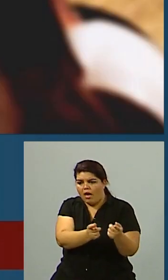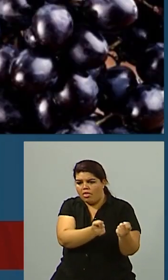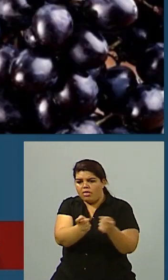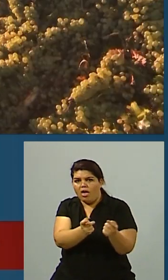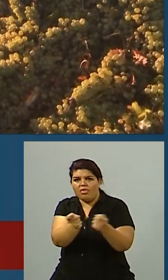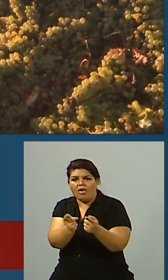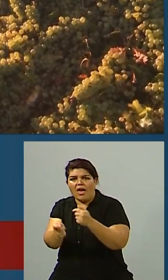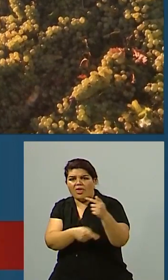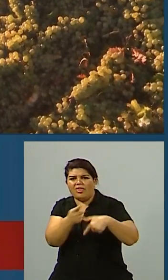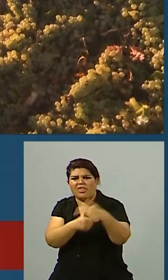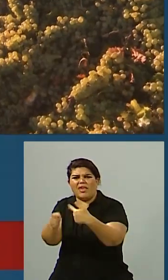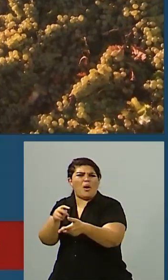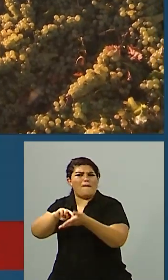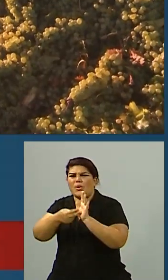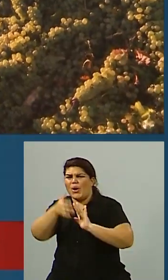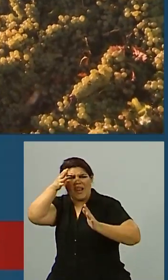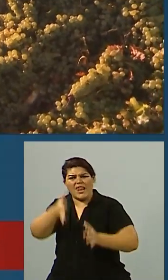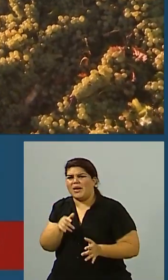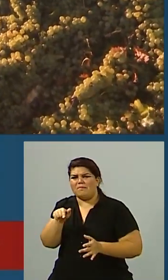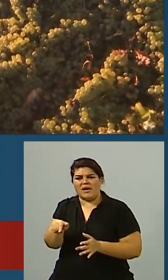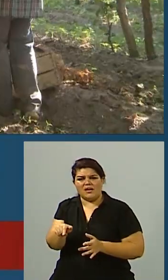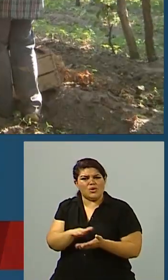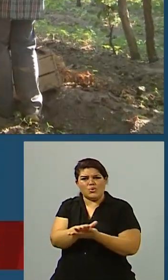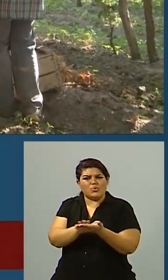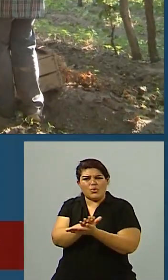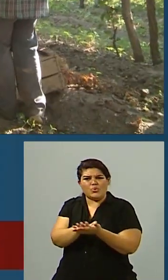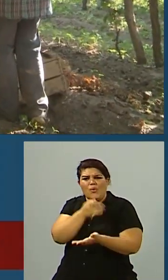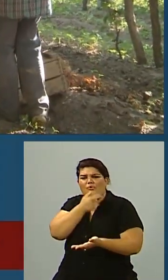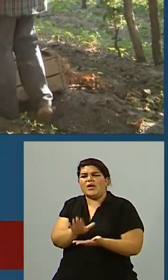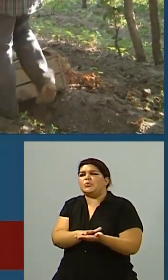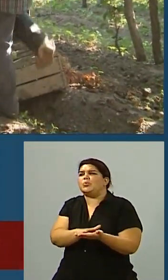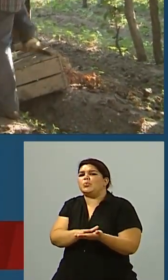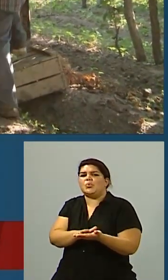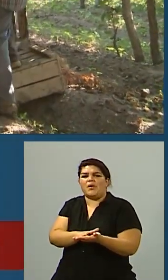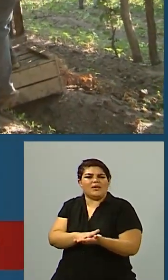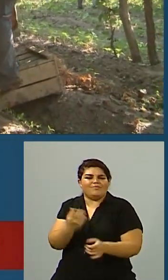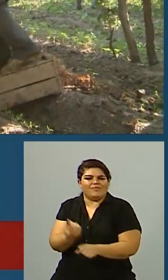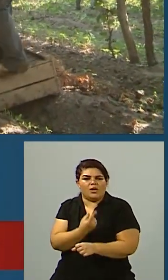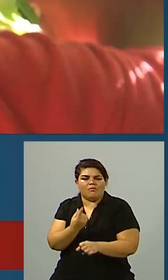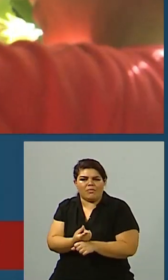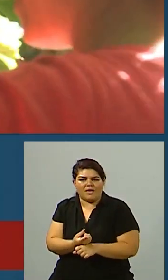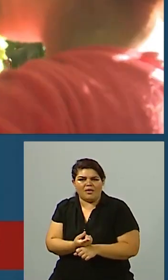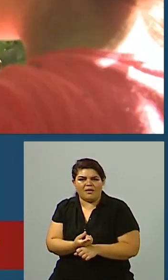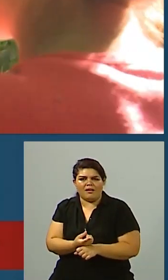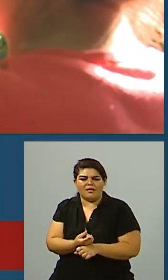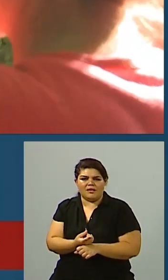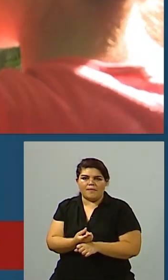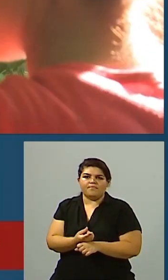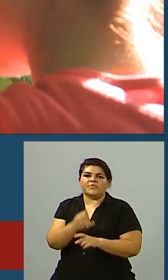de lo que le ocurre al resto. Indudablemente que cuando se cae medio litro de vino ya tenemos un